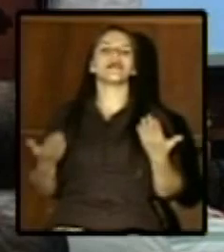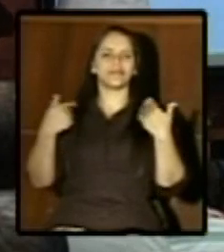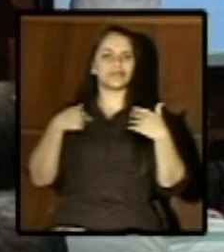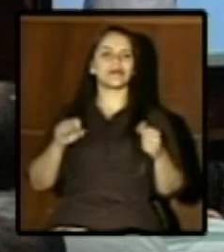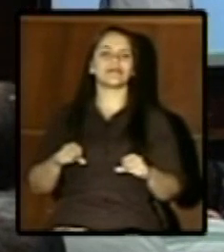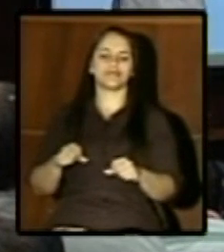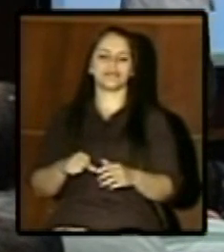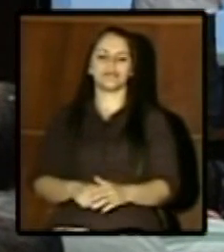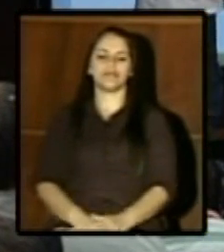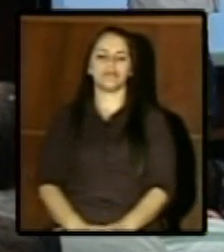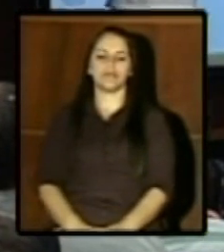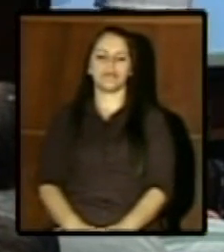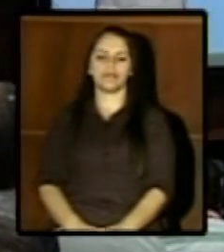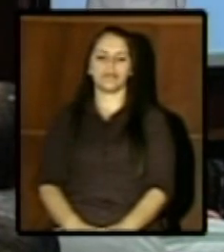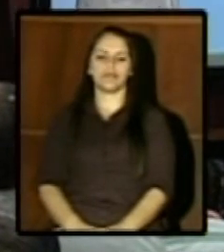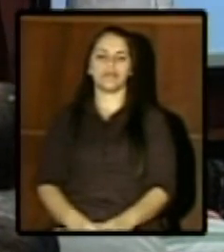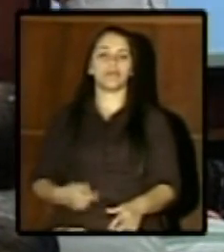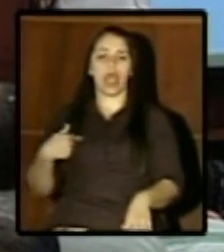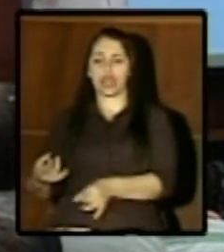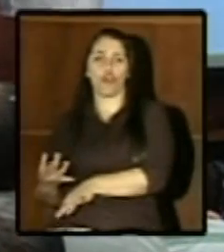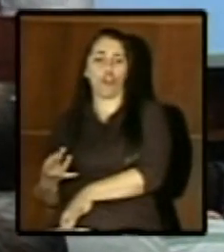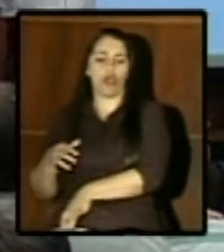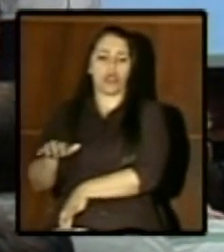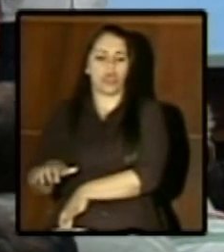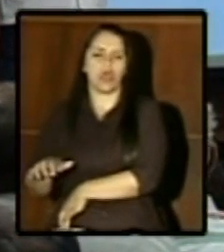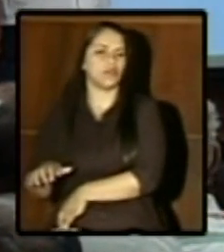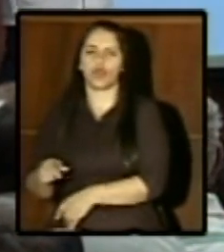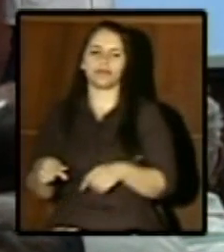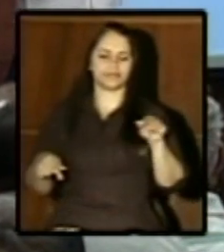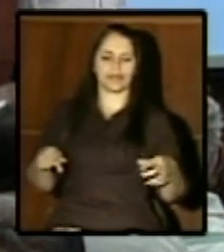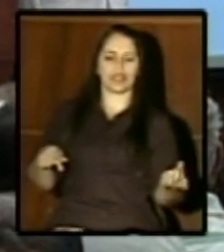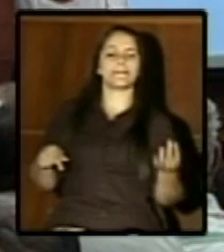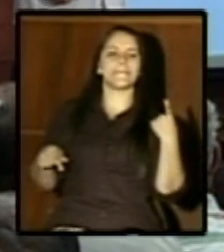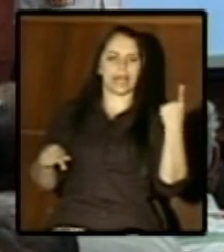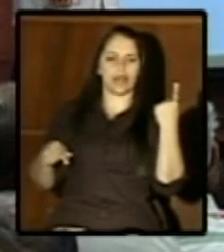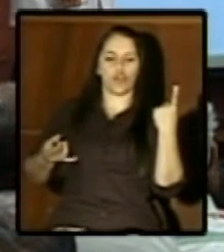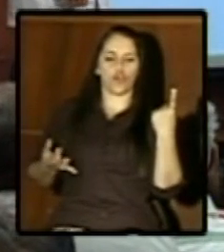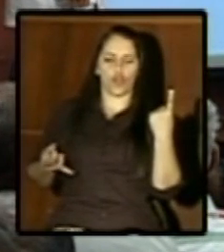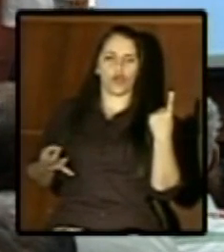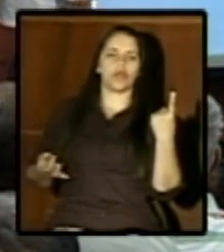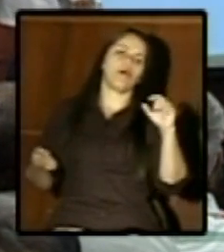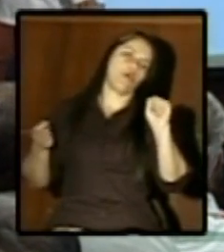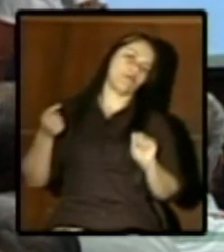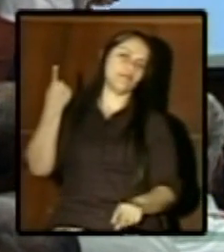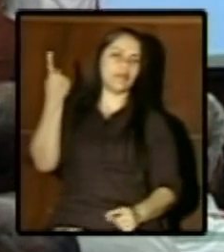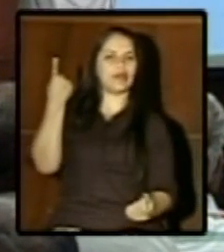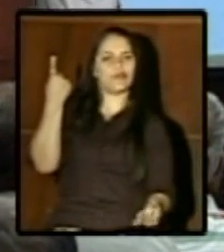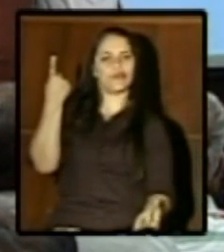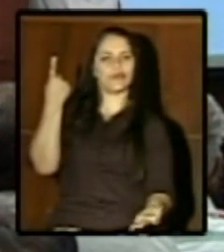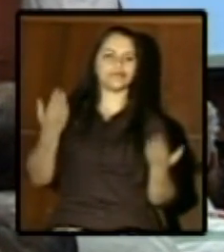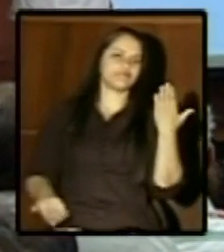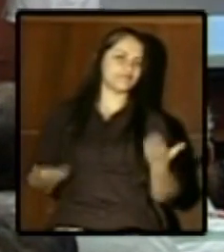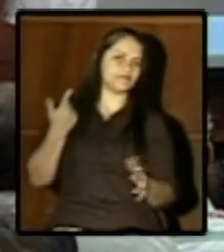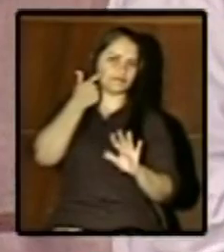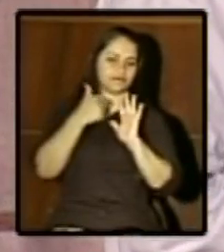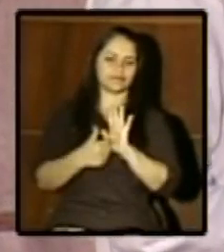va a ayudar es el bastón que está al otro lado, para soportar el peso, así. Es así, y no en el mismo lado, ¿listo? Que es un